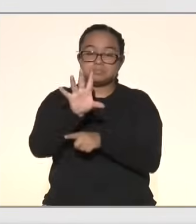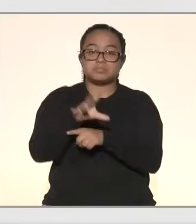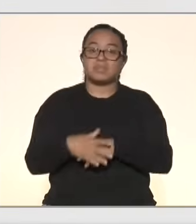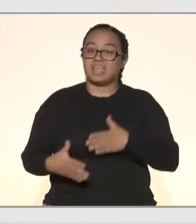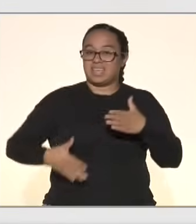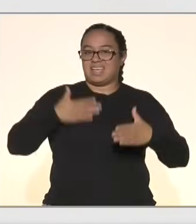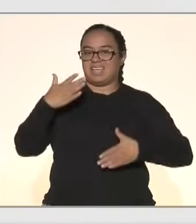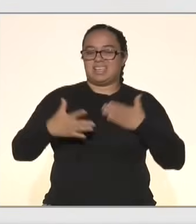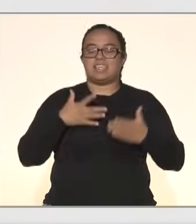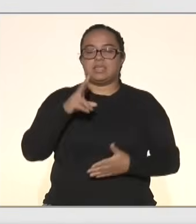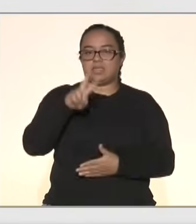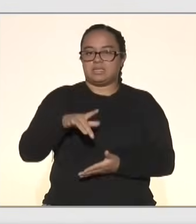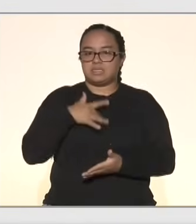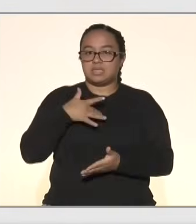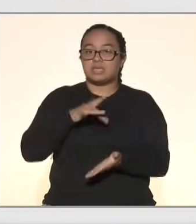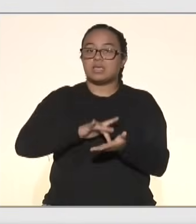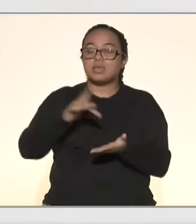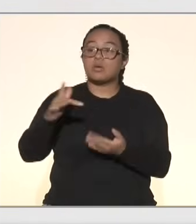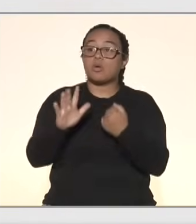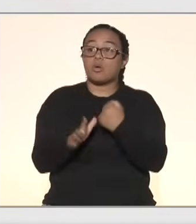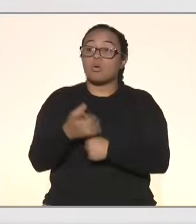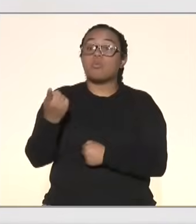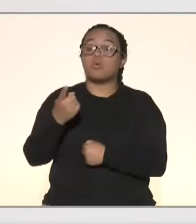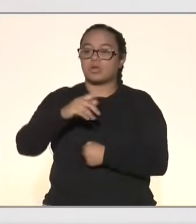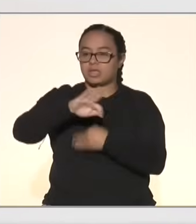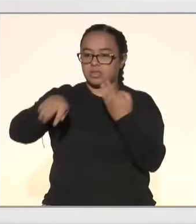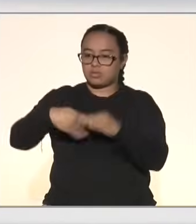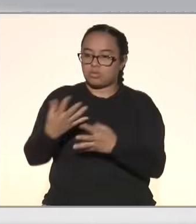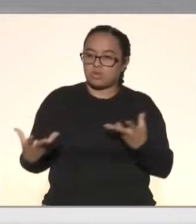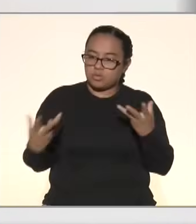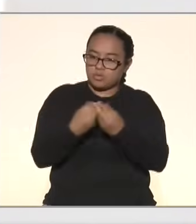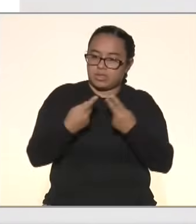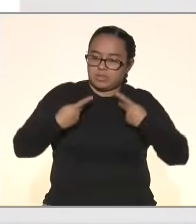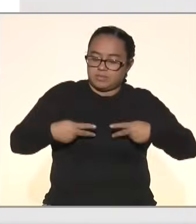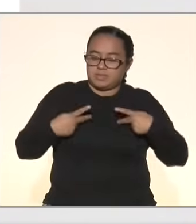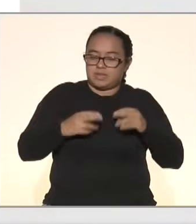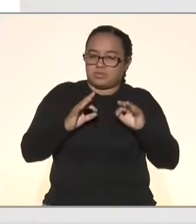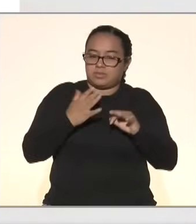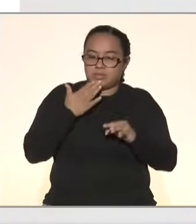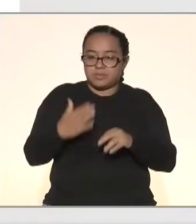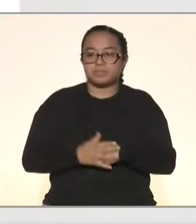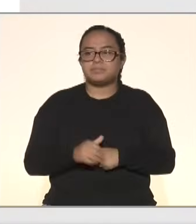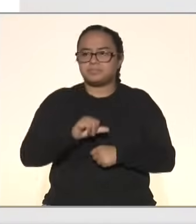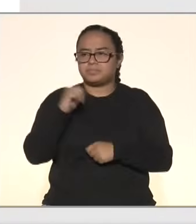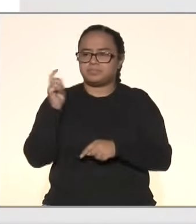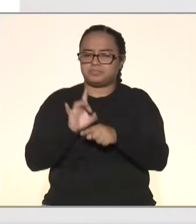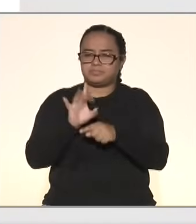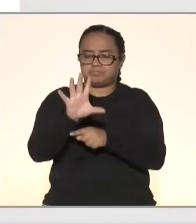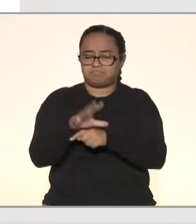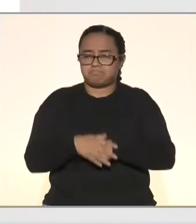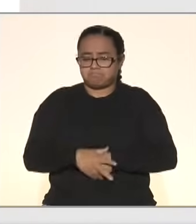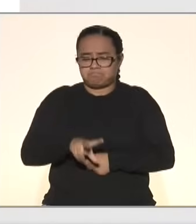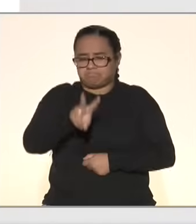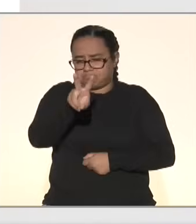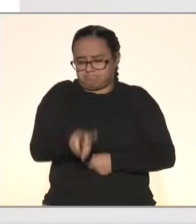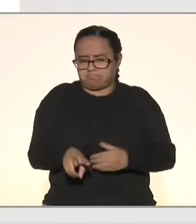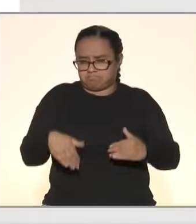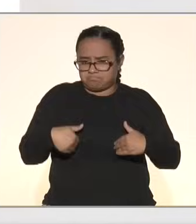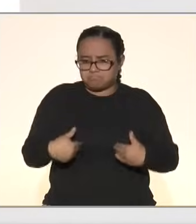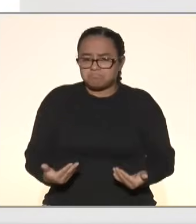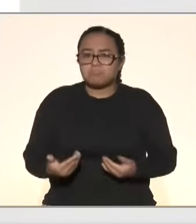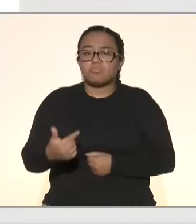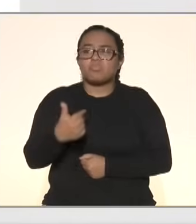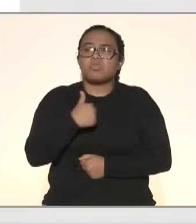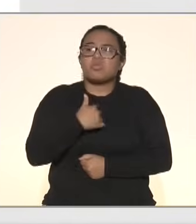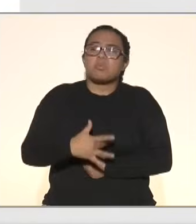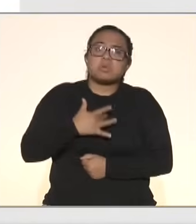alegría y gratitud porque todos los míos están con bien. Mabel Trelo: honestamente no me